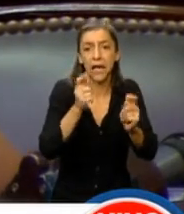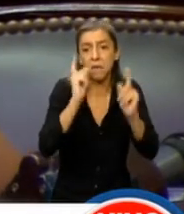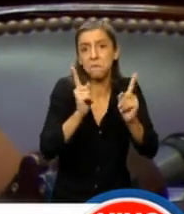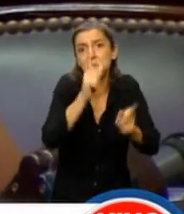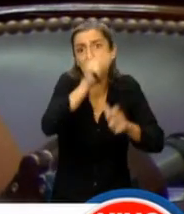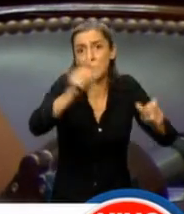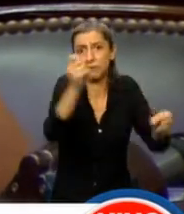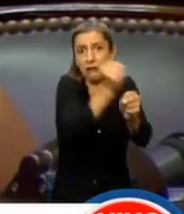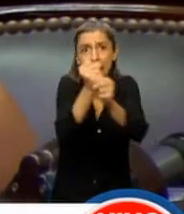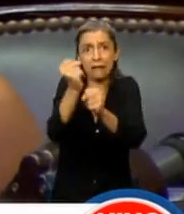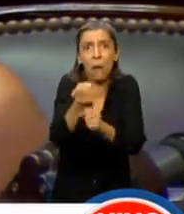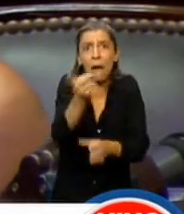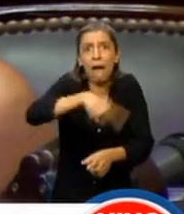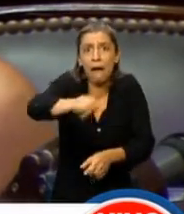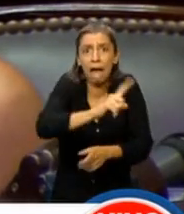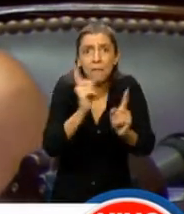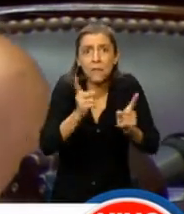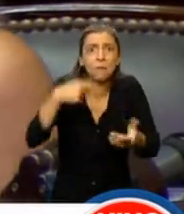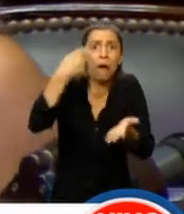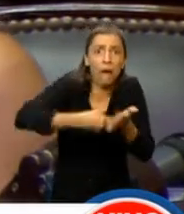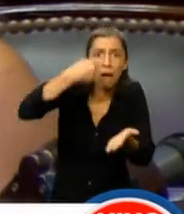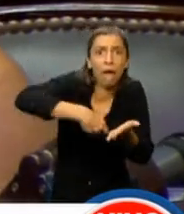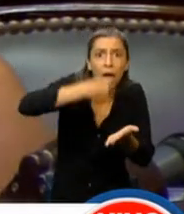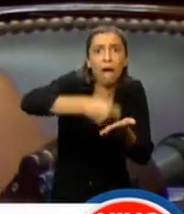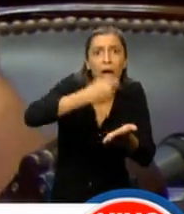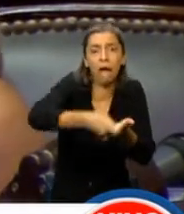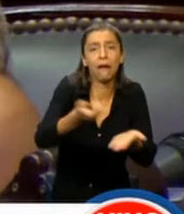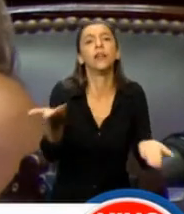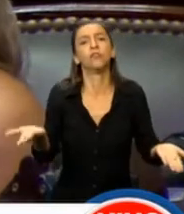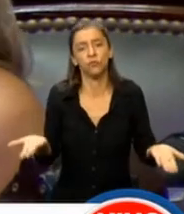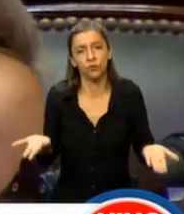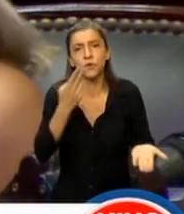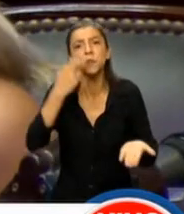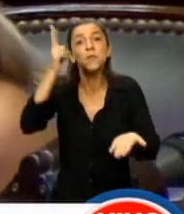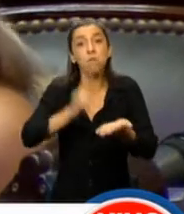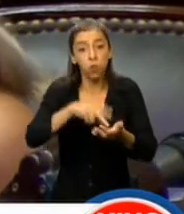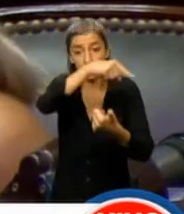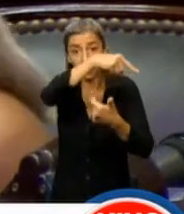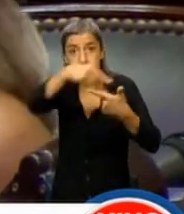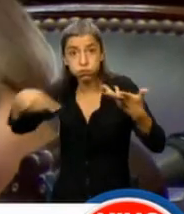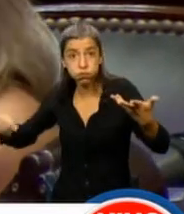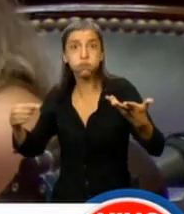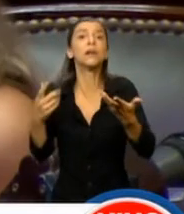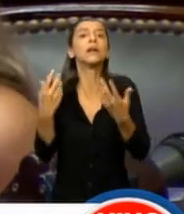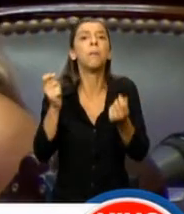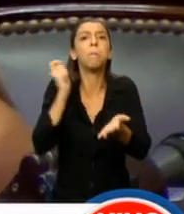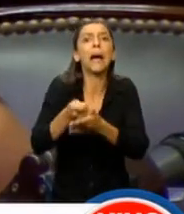el pueblo trabajador. Todos esos impuestos después cargan sobre el